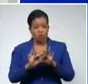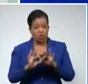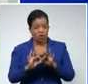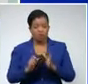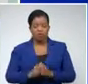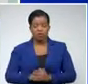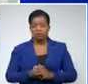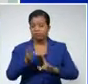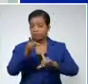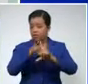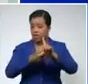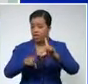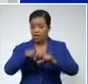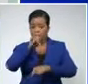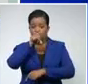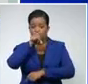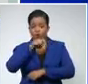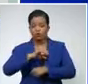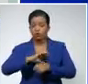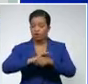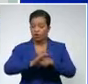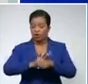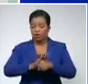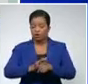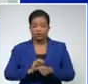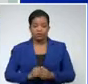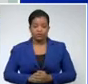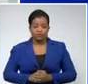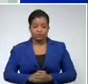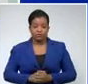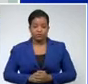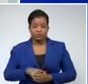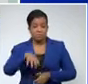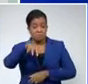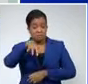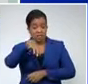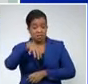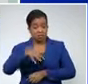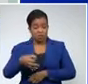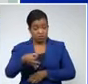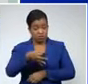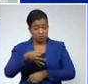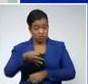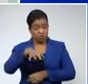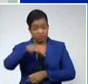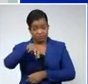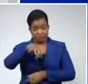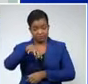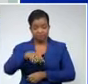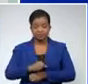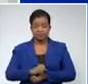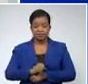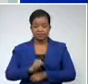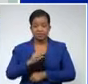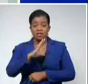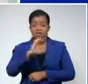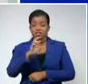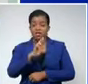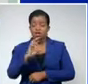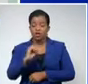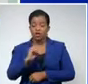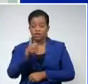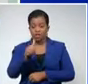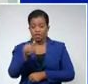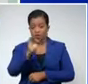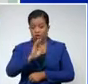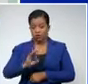Regla, Cotorro, Arroyo Naranjo, después Pinar del Río, municipio, Cerro, 10 de octubre, y